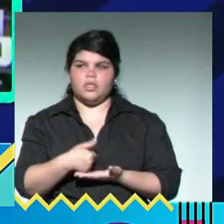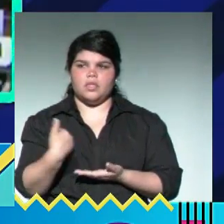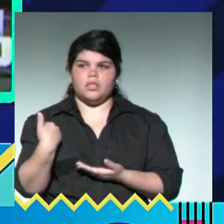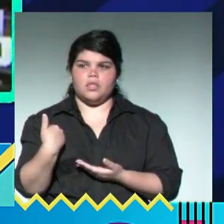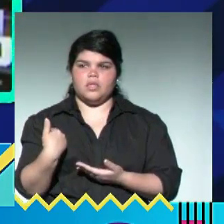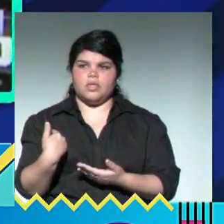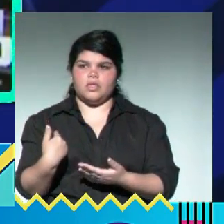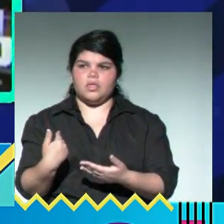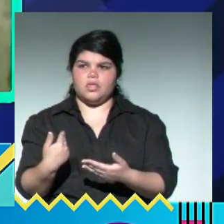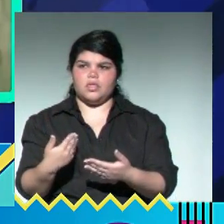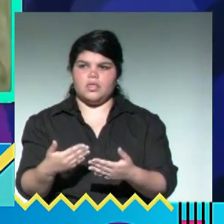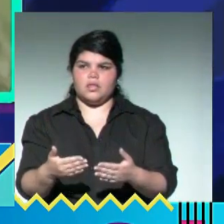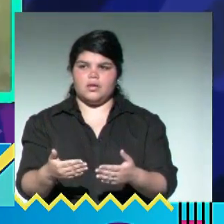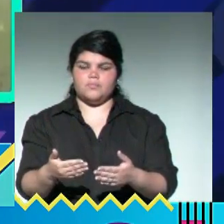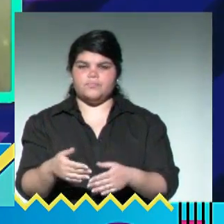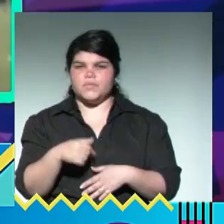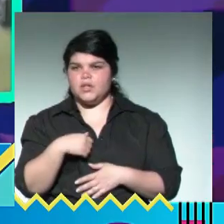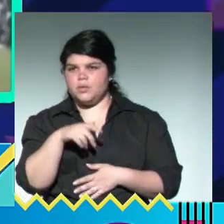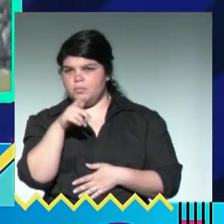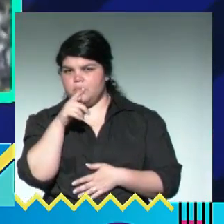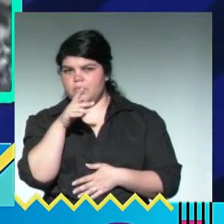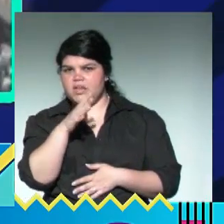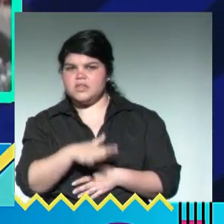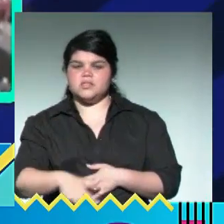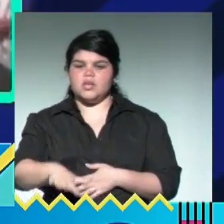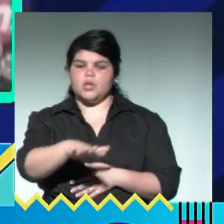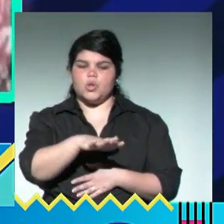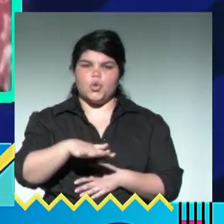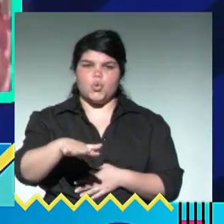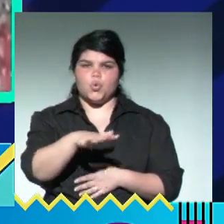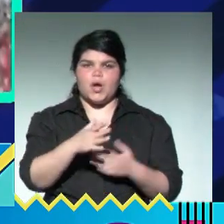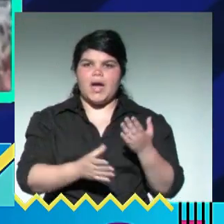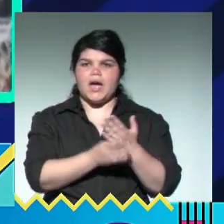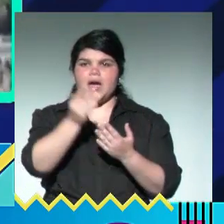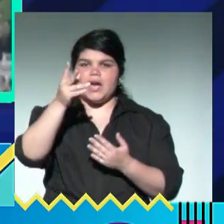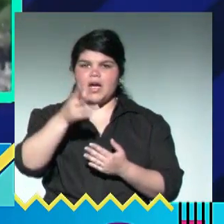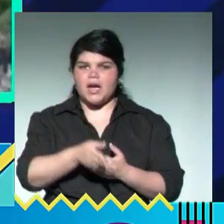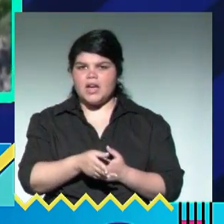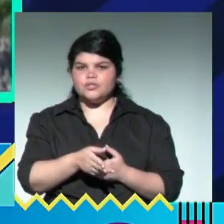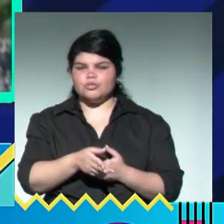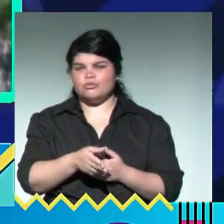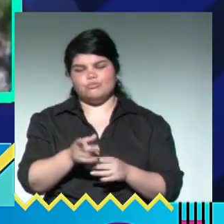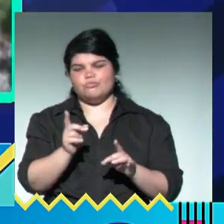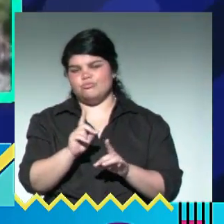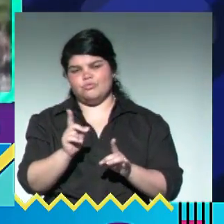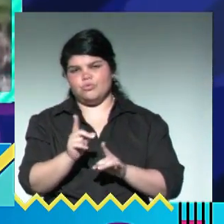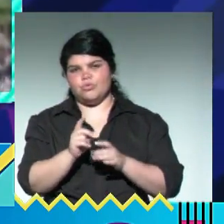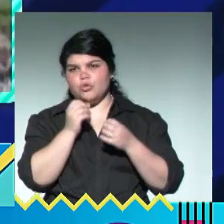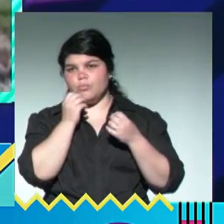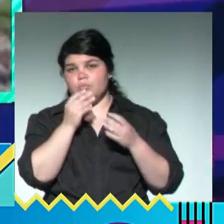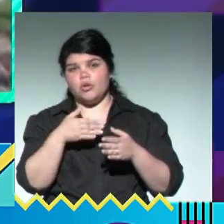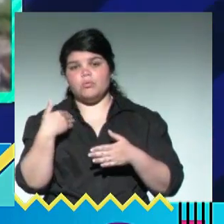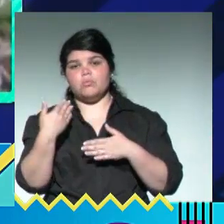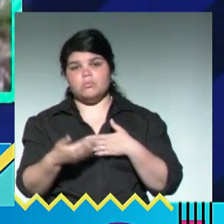Entiendo yo que porque no vio preparado el contexto para tolerar el ajuste. Me parece que